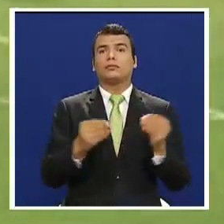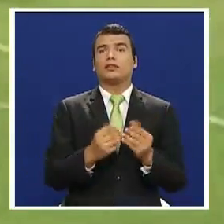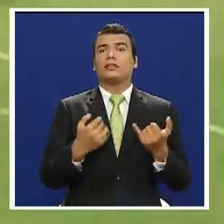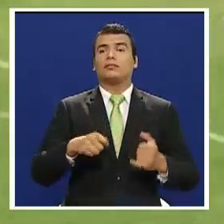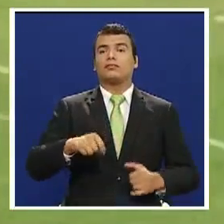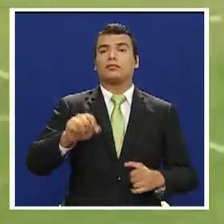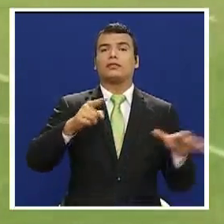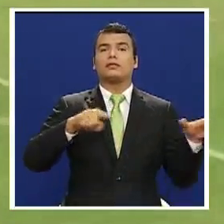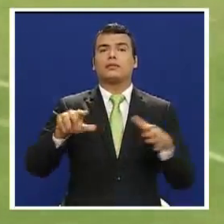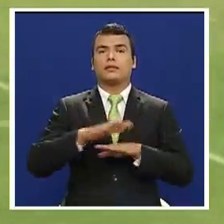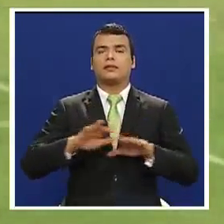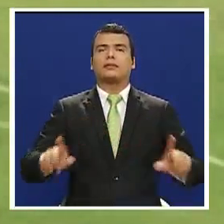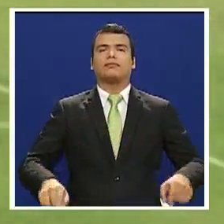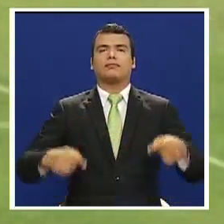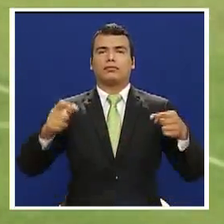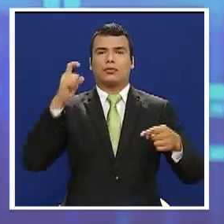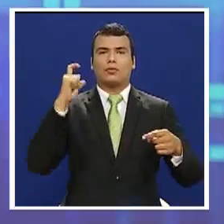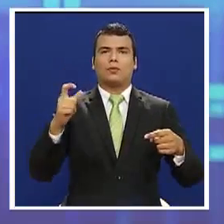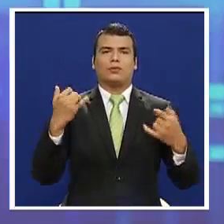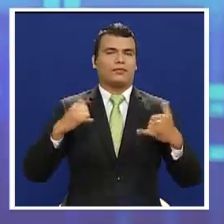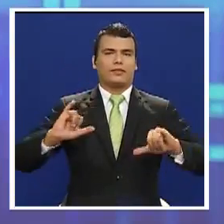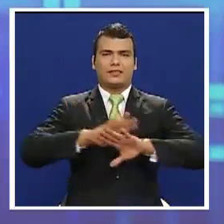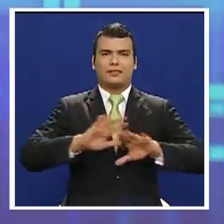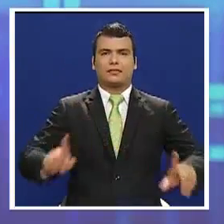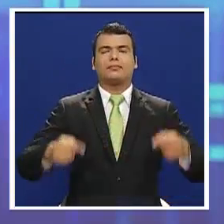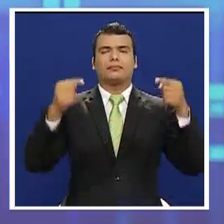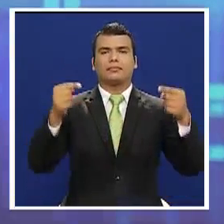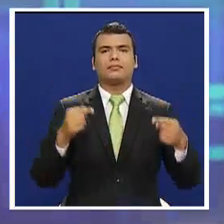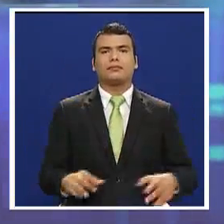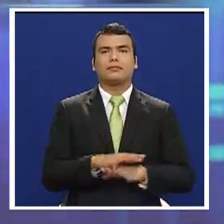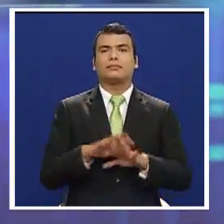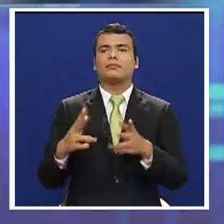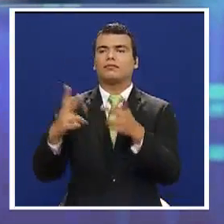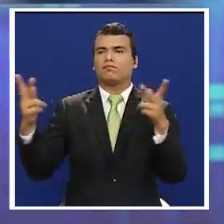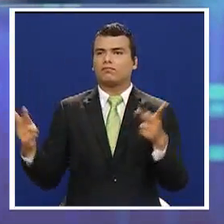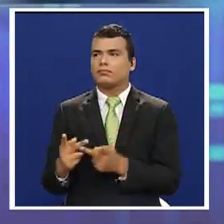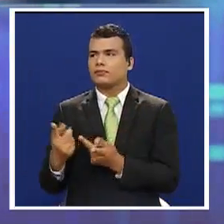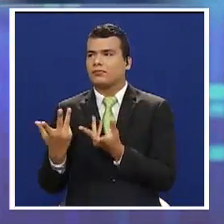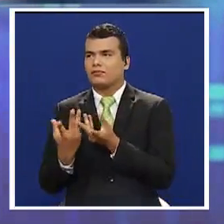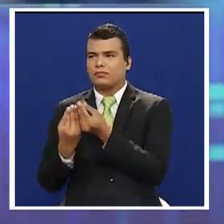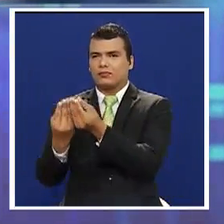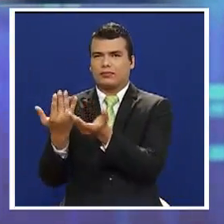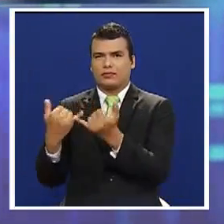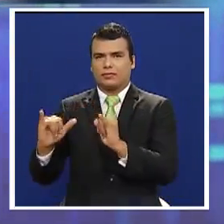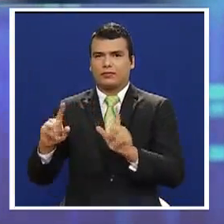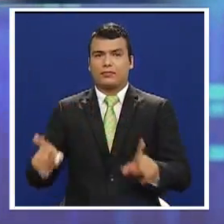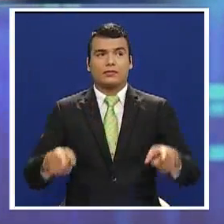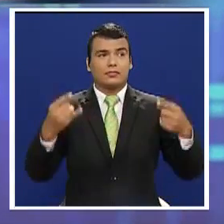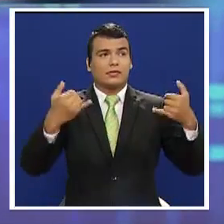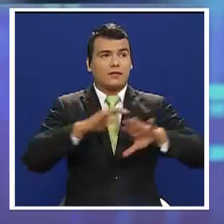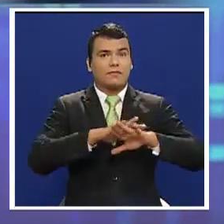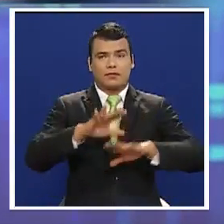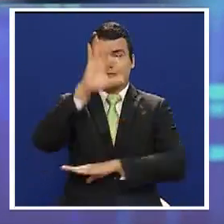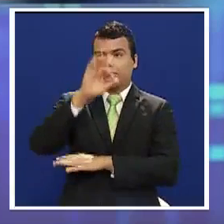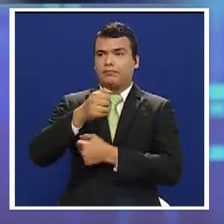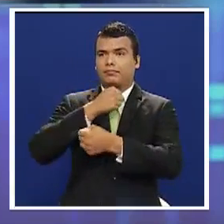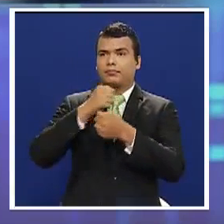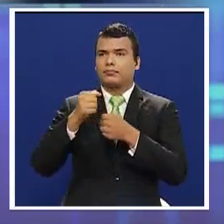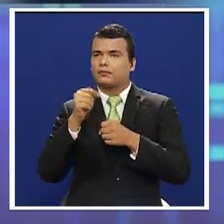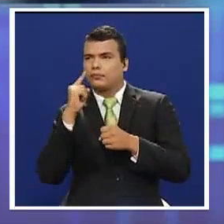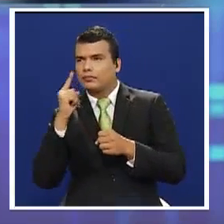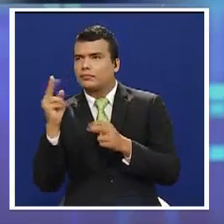un rival directo, el Unión Magdalena, y venció por 1-0. Desde los primeros minutos, América se acercó al